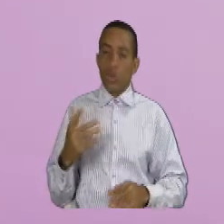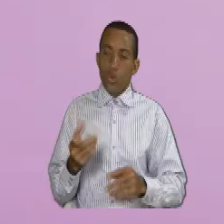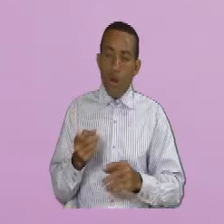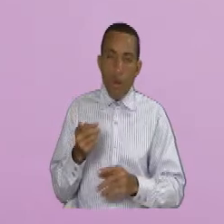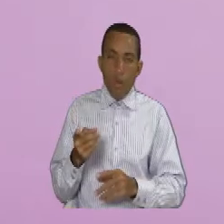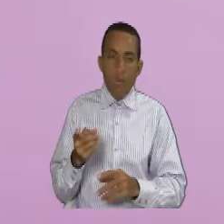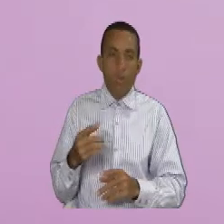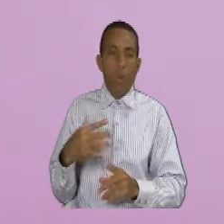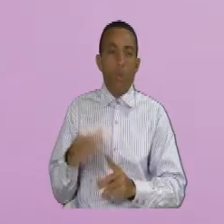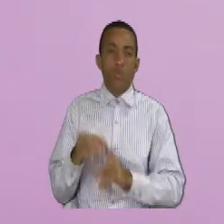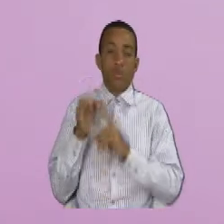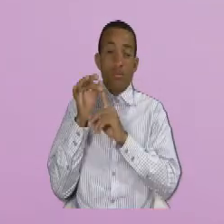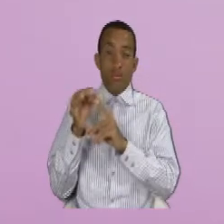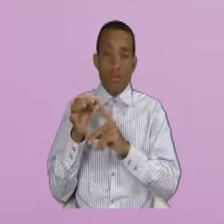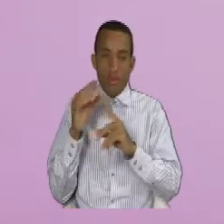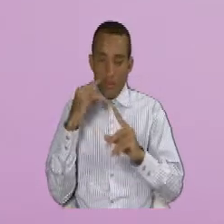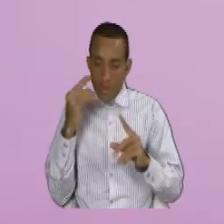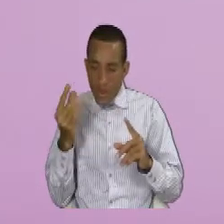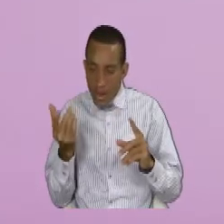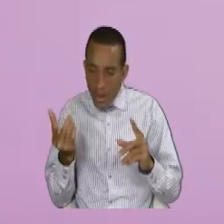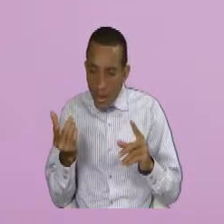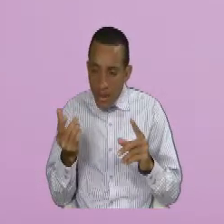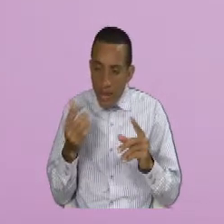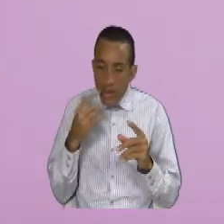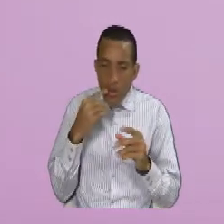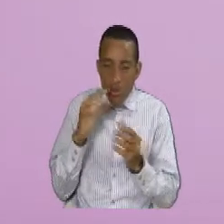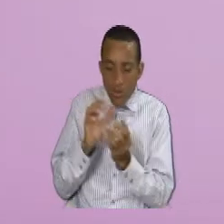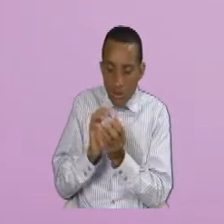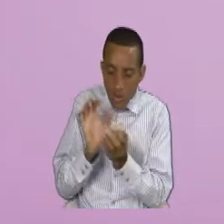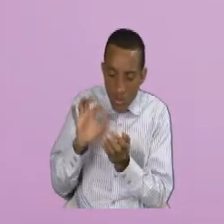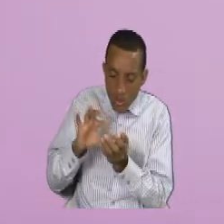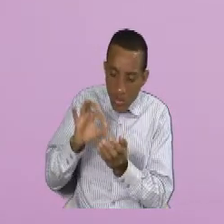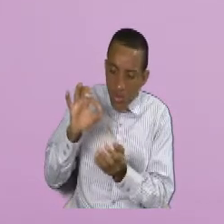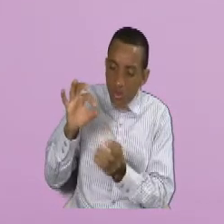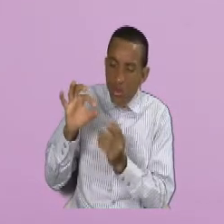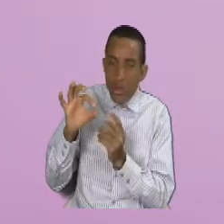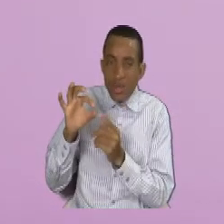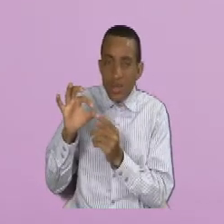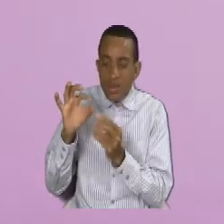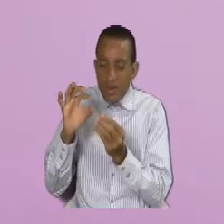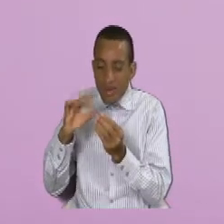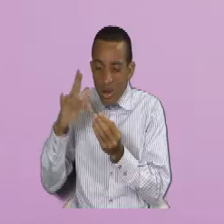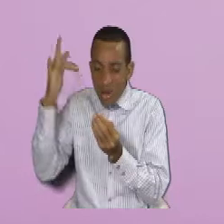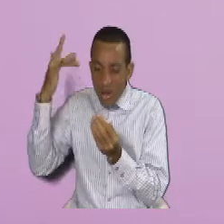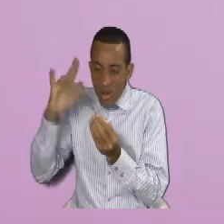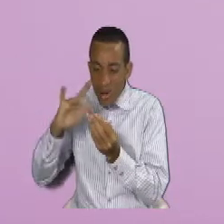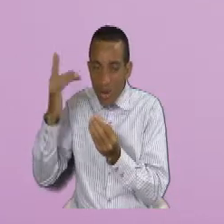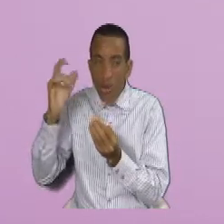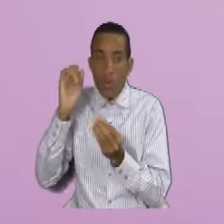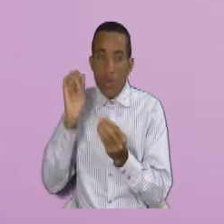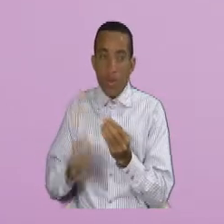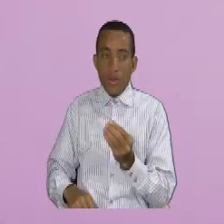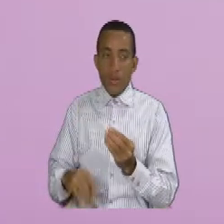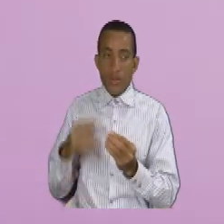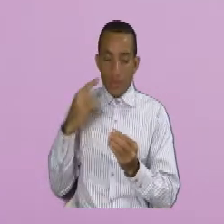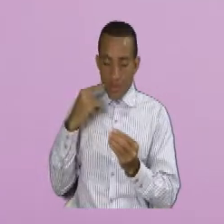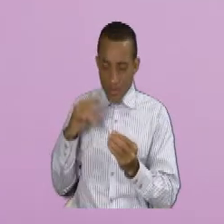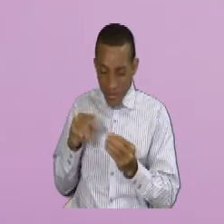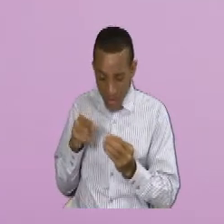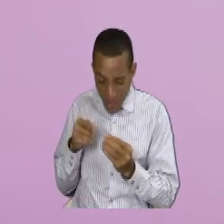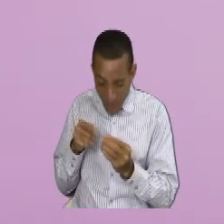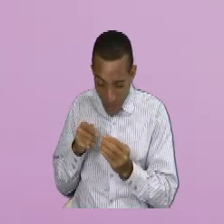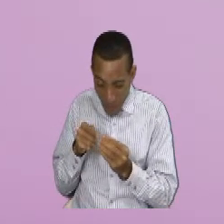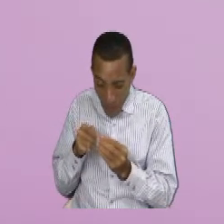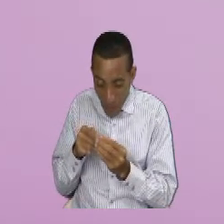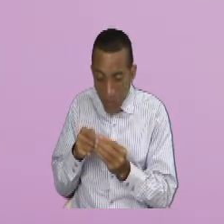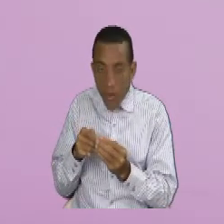a base de diamantes que lo ponemos desde la palma de las manos hasta el codo y de los pies a la rodilla. Nos permite penetrar profundamente